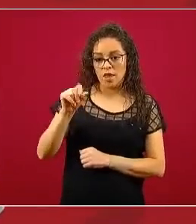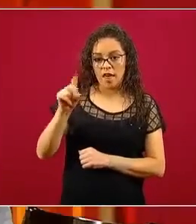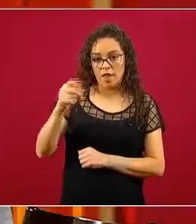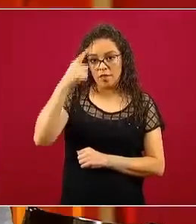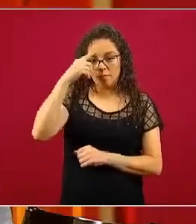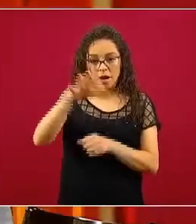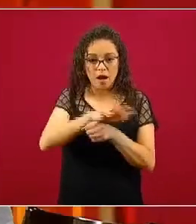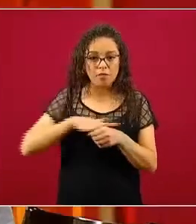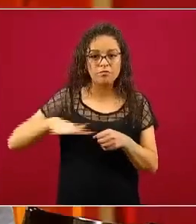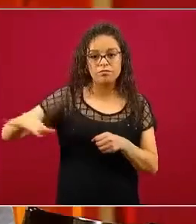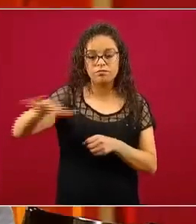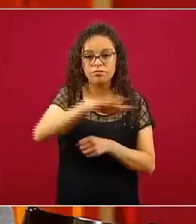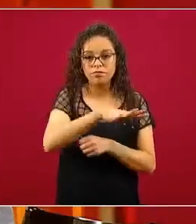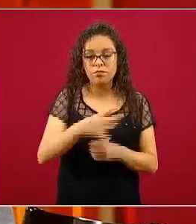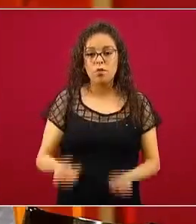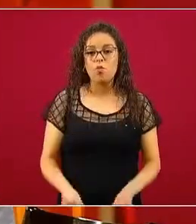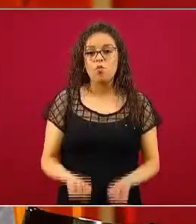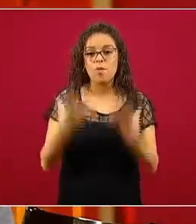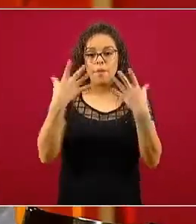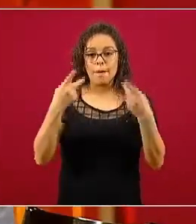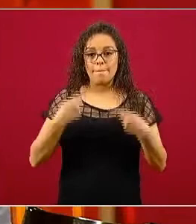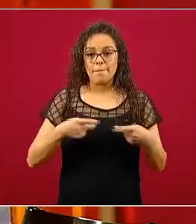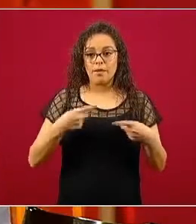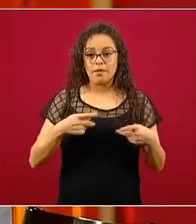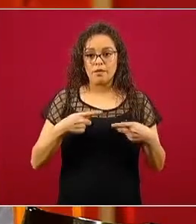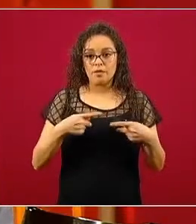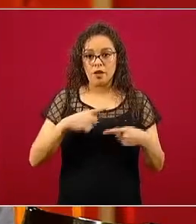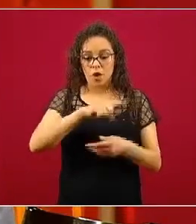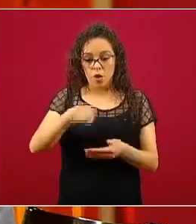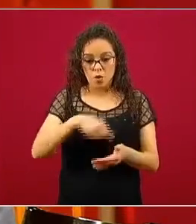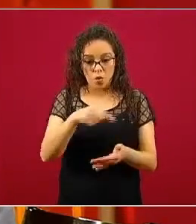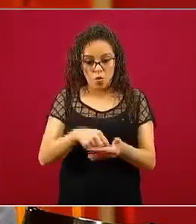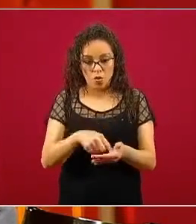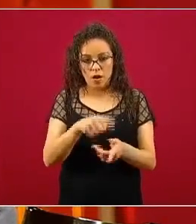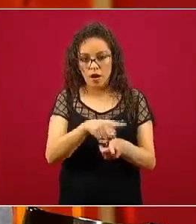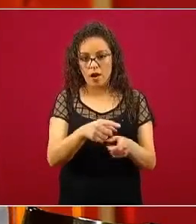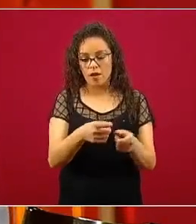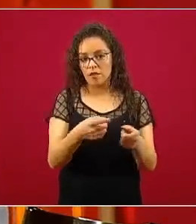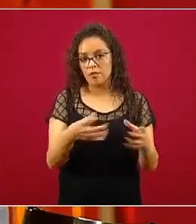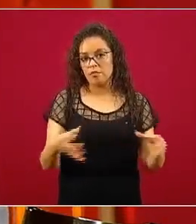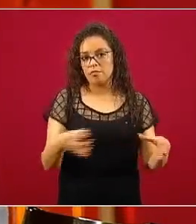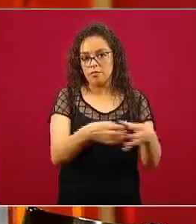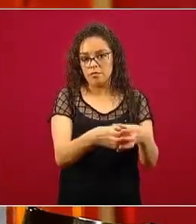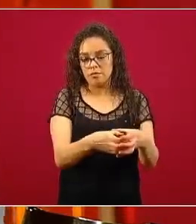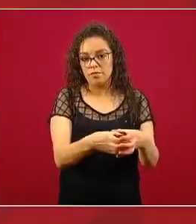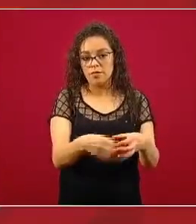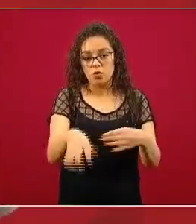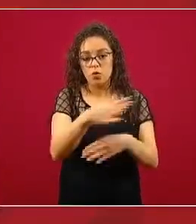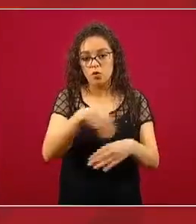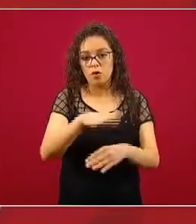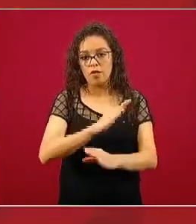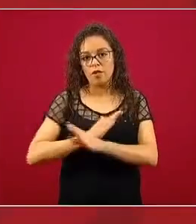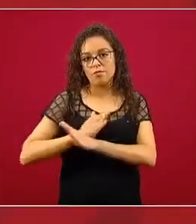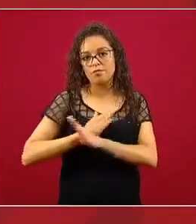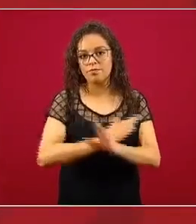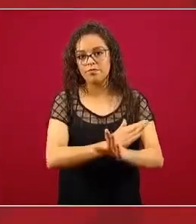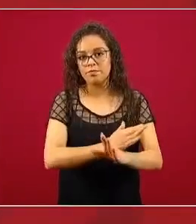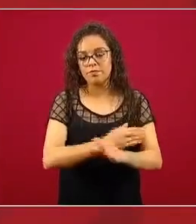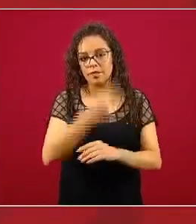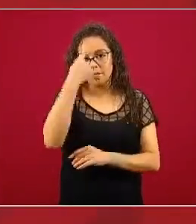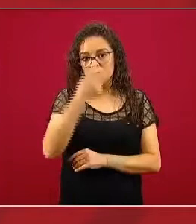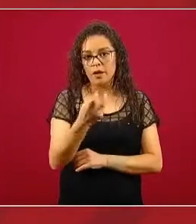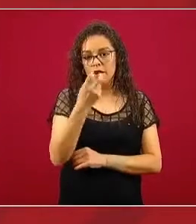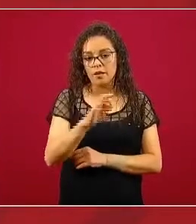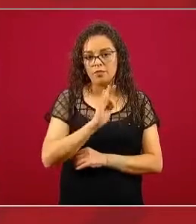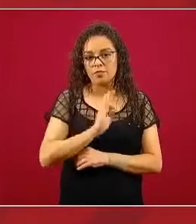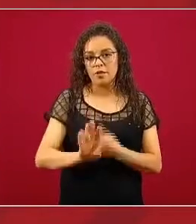o la proporción de personas que en una sociedad necesitan tener inmunidad para detener la